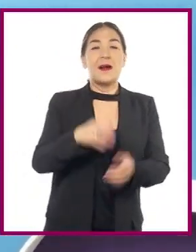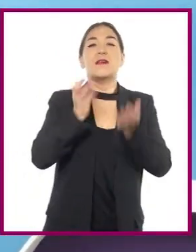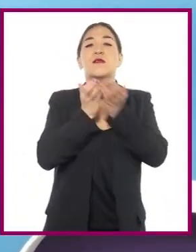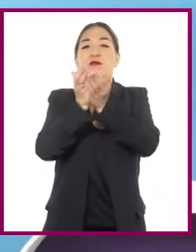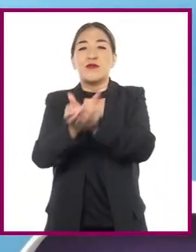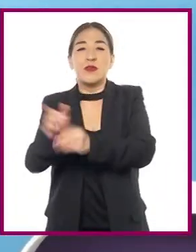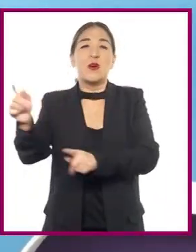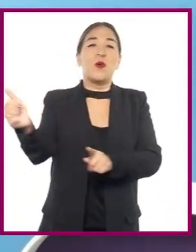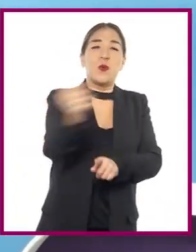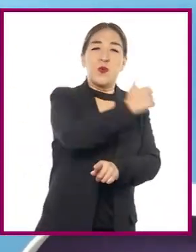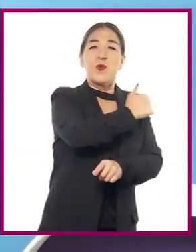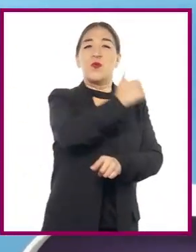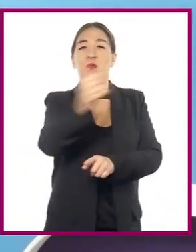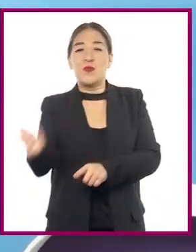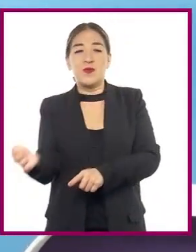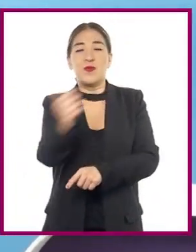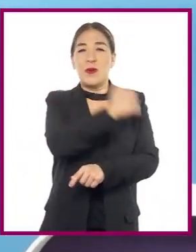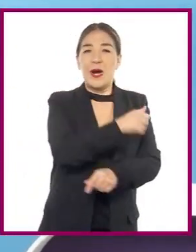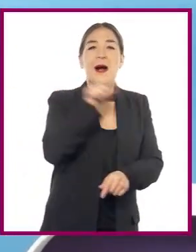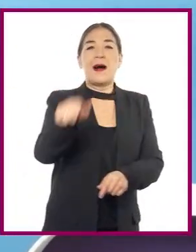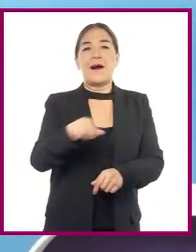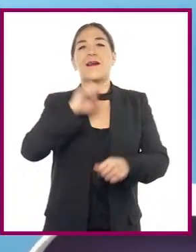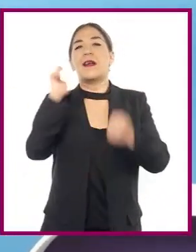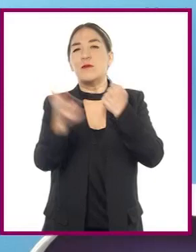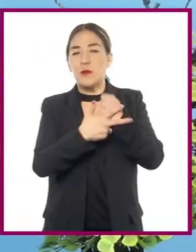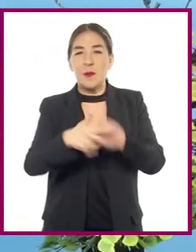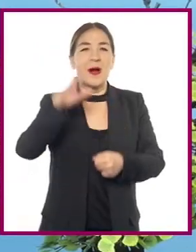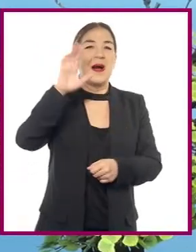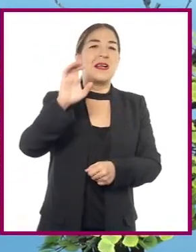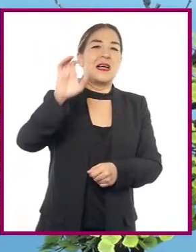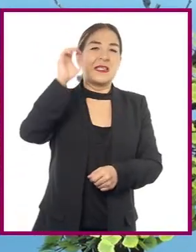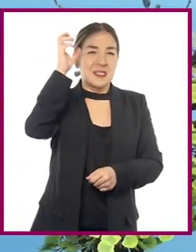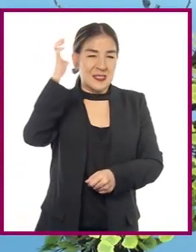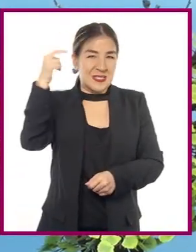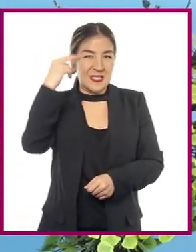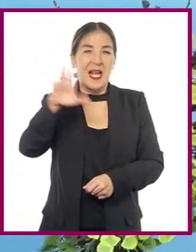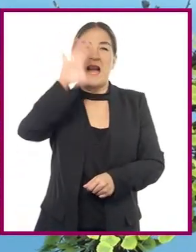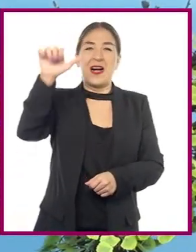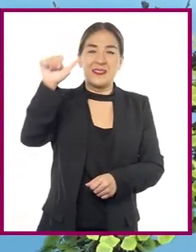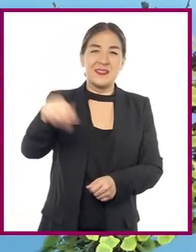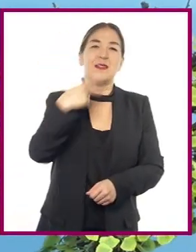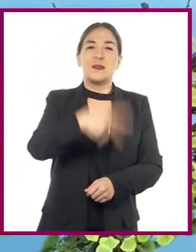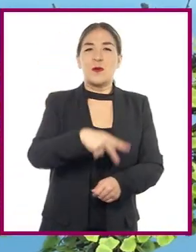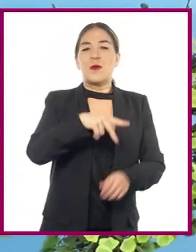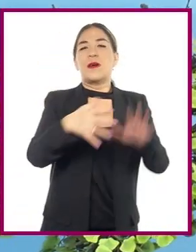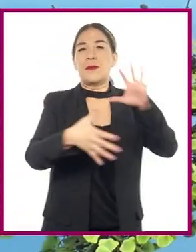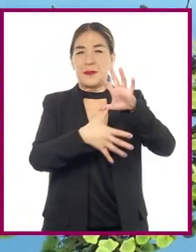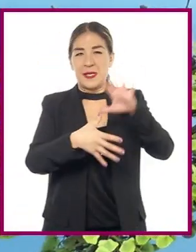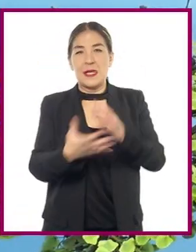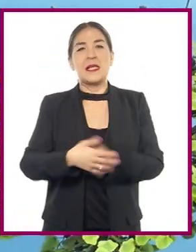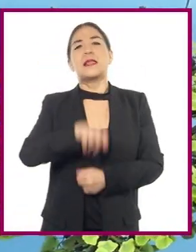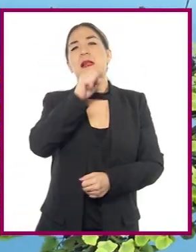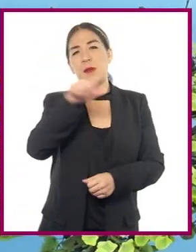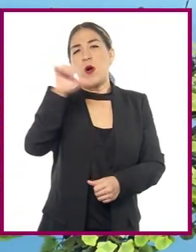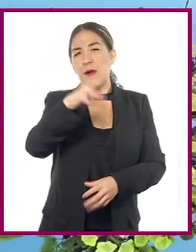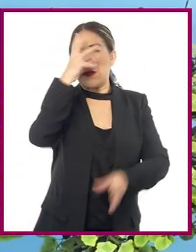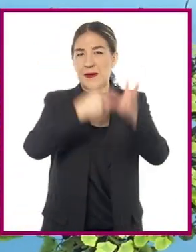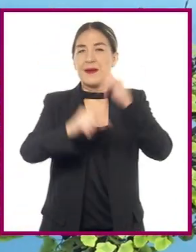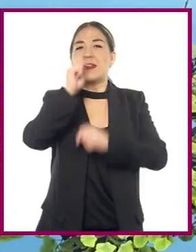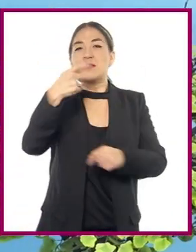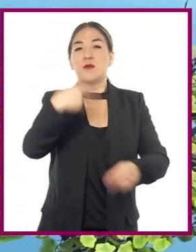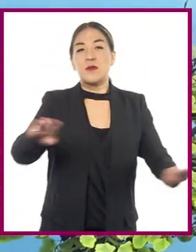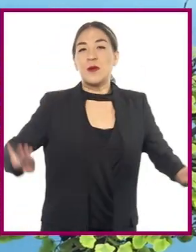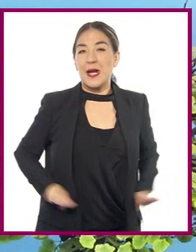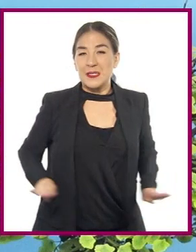mercancías asiáticas, americanas y europeas. También aprendimos que la característica principal del